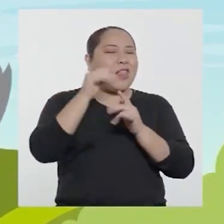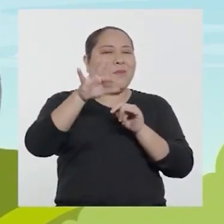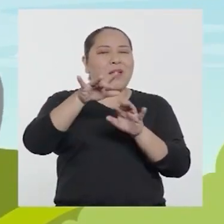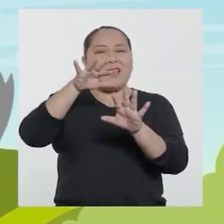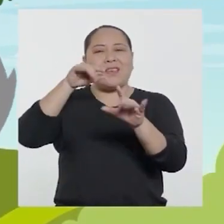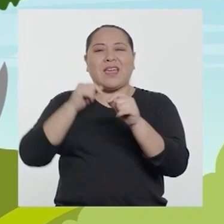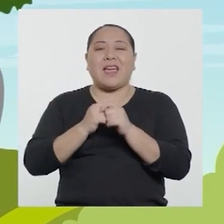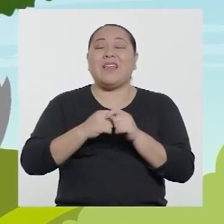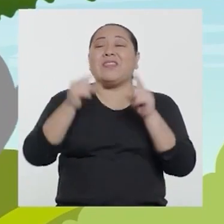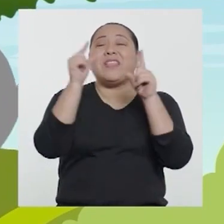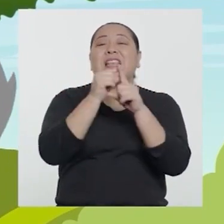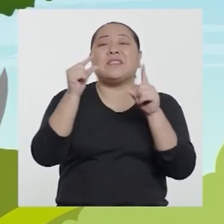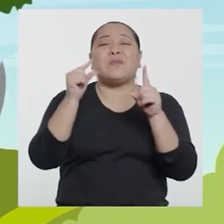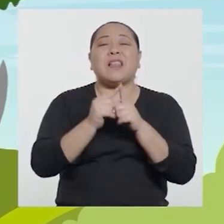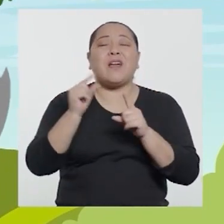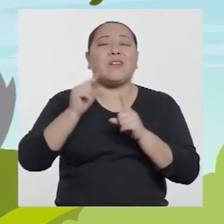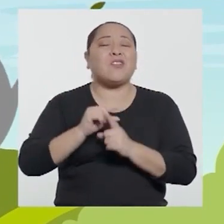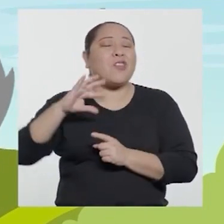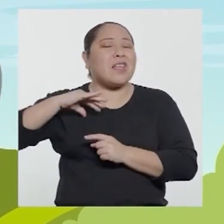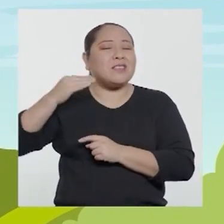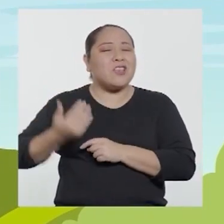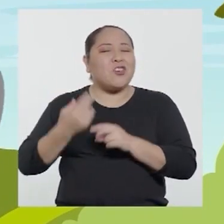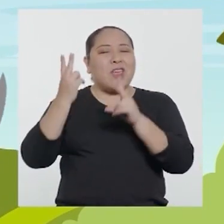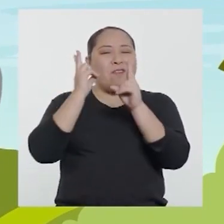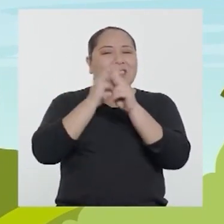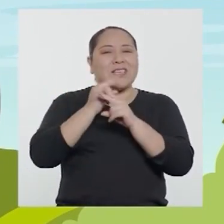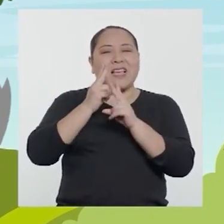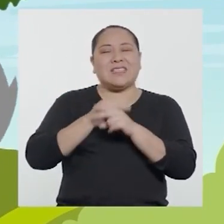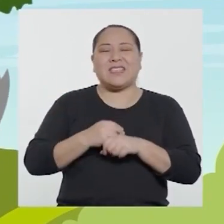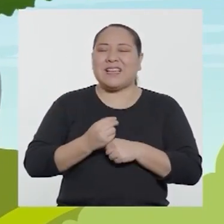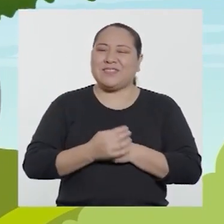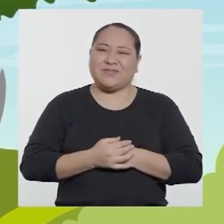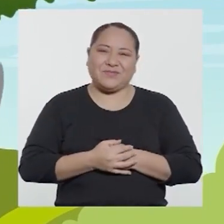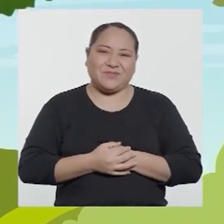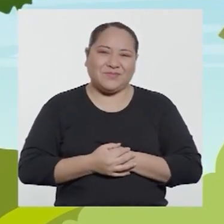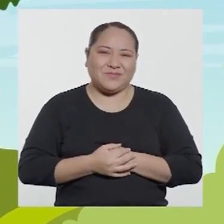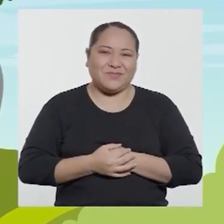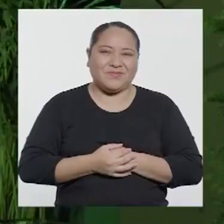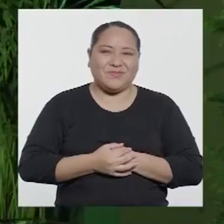Llegó la magia de las palabras con la señora Vizcacha.